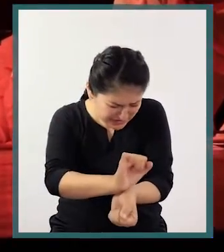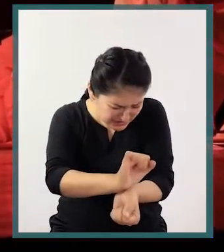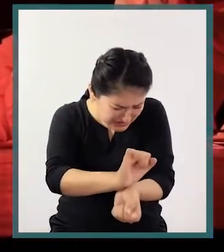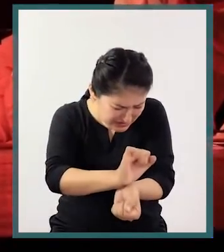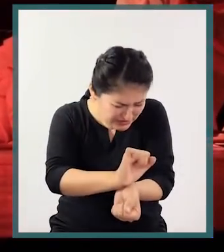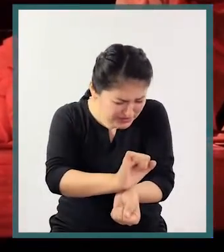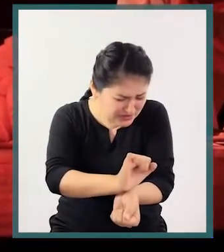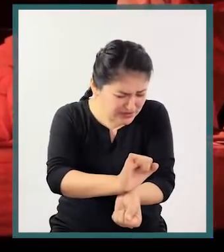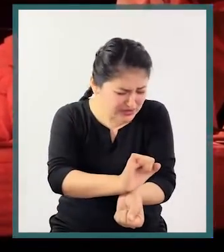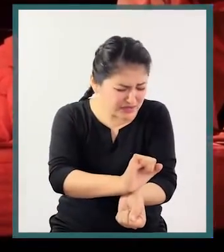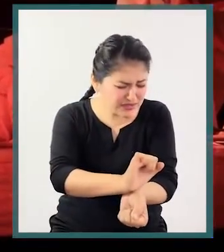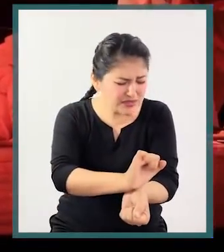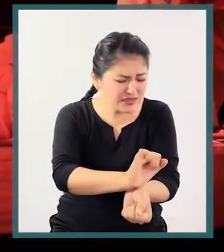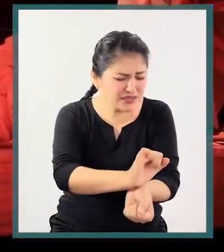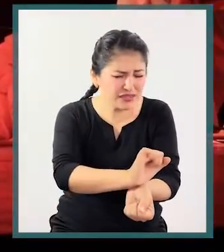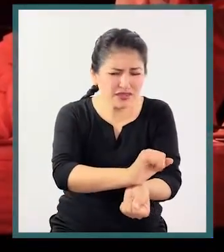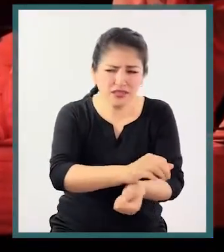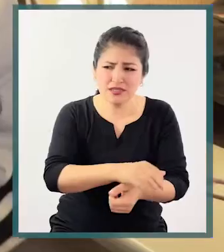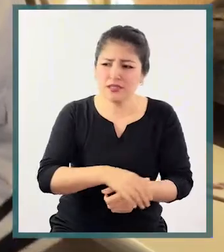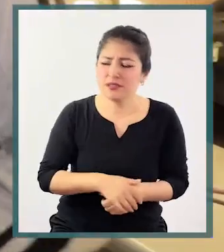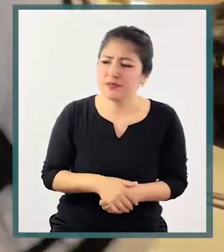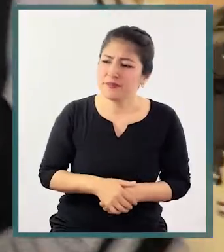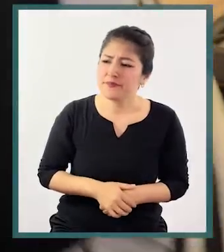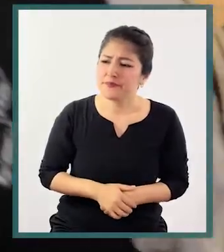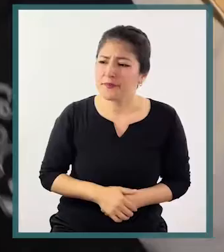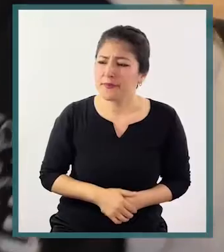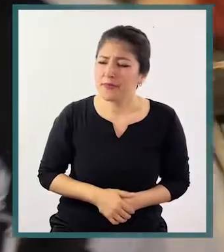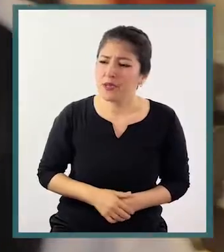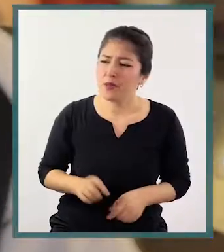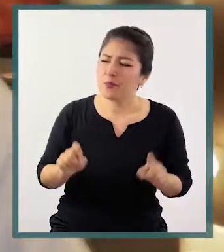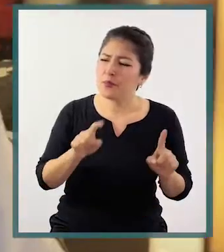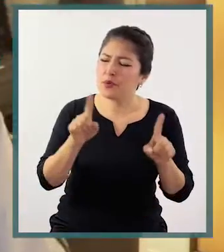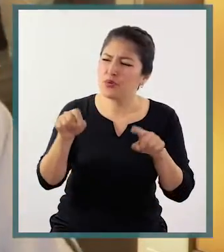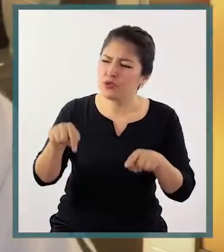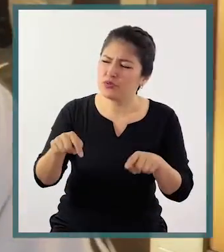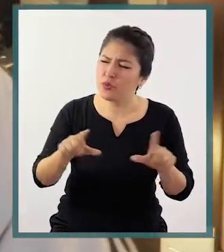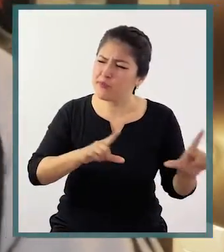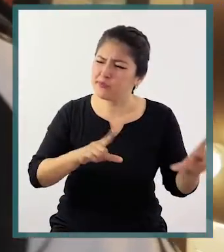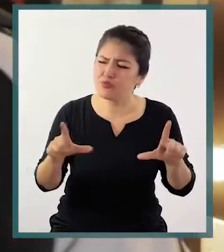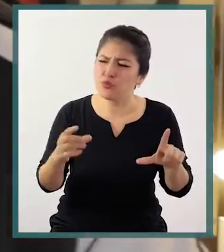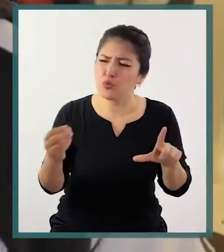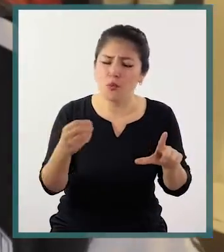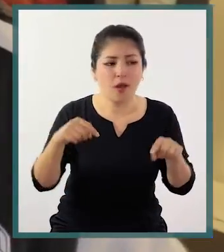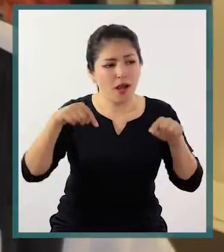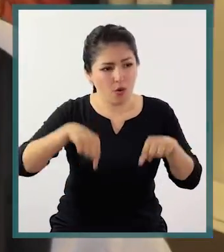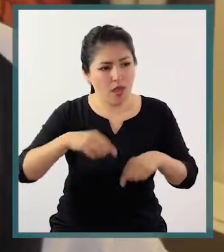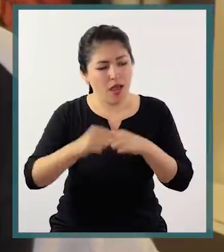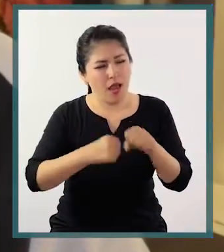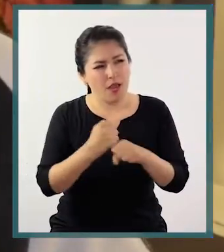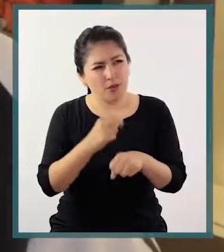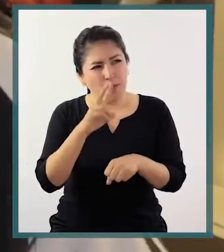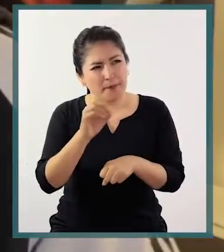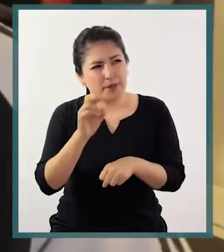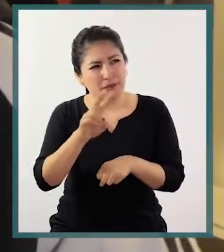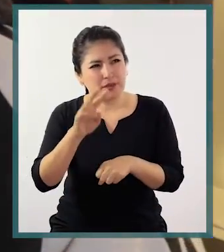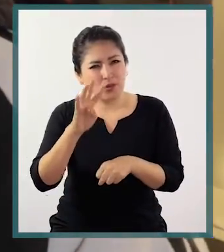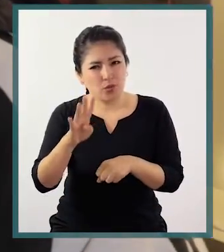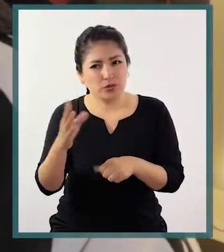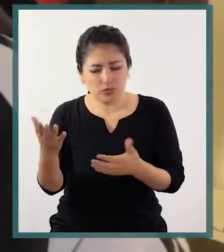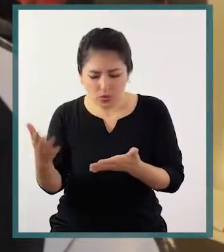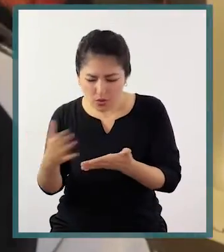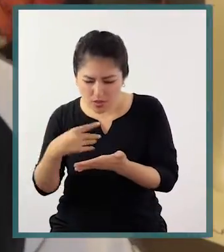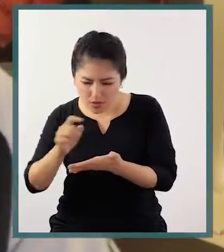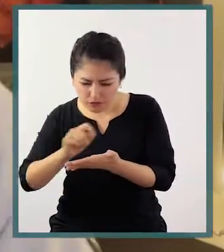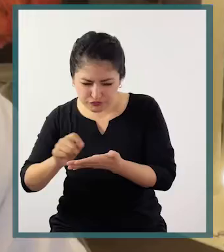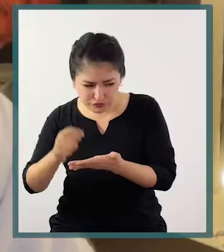¿Cómo nace esta puesta en escena? Ha nacido ya este año 2024. He creado, cada vez que se me viene algo en mente, comienzo a leer y a